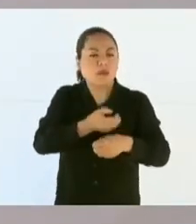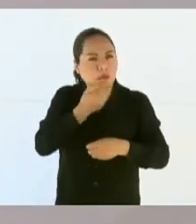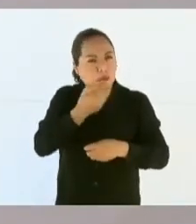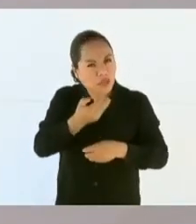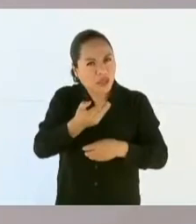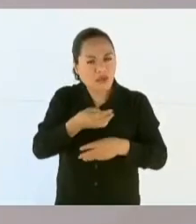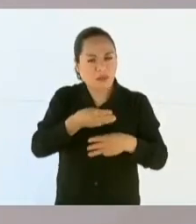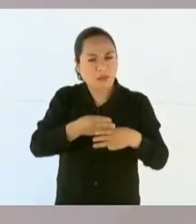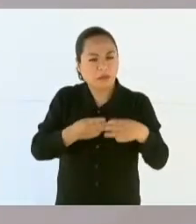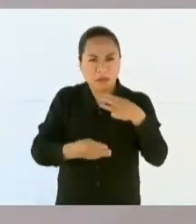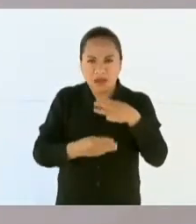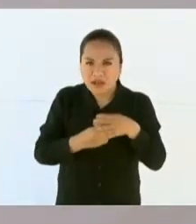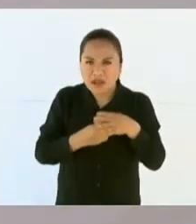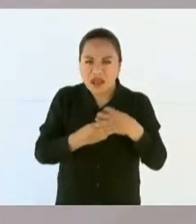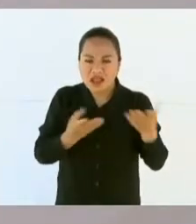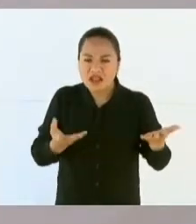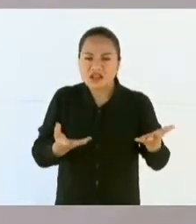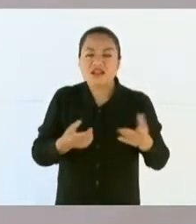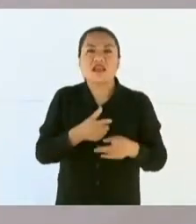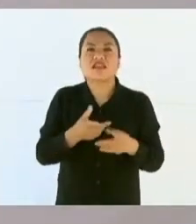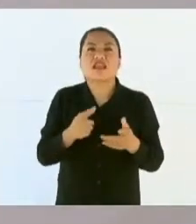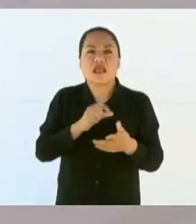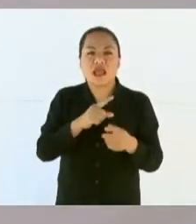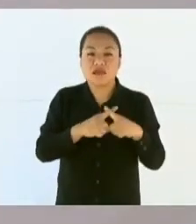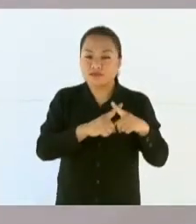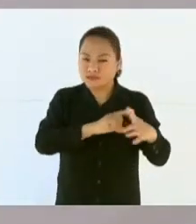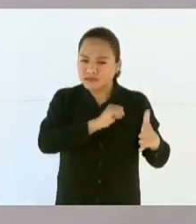buen material de concreto,